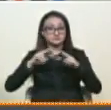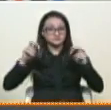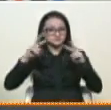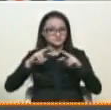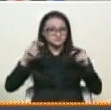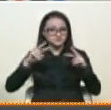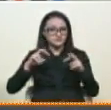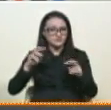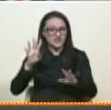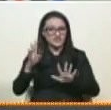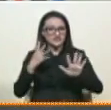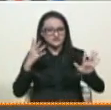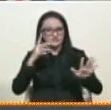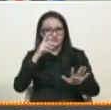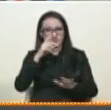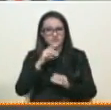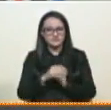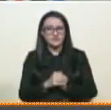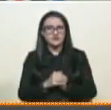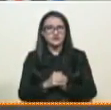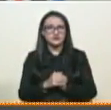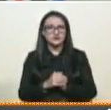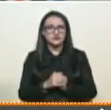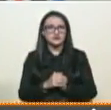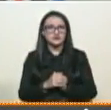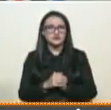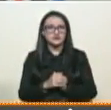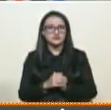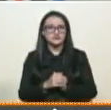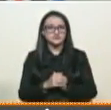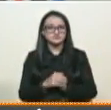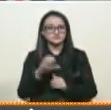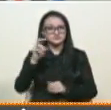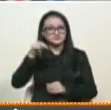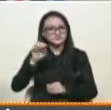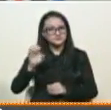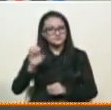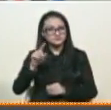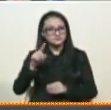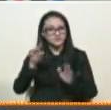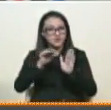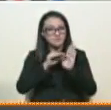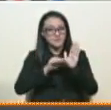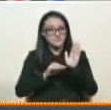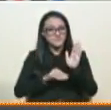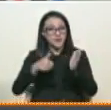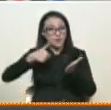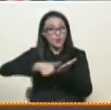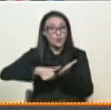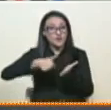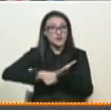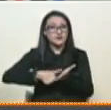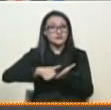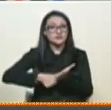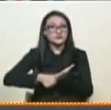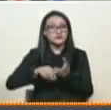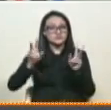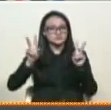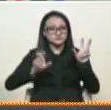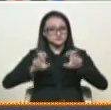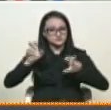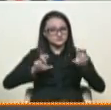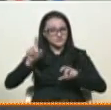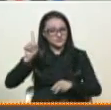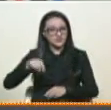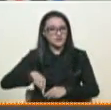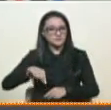configuración, es el 19. Tenemos la auditoría de los datos electores en la máquina de votación, fundamentalmente huellas, que vamos a estar auditando, eso